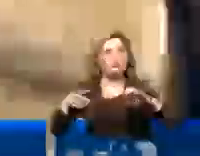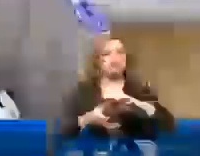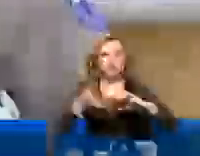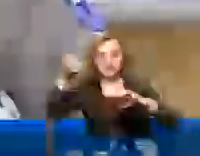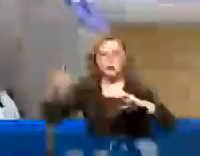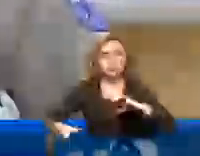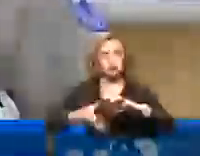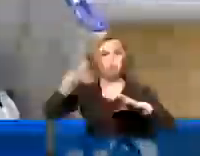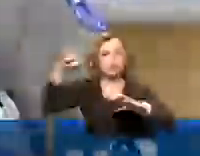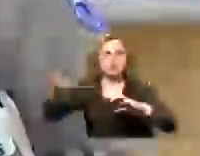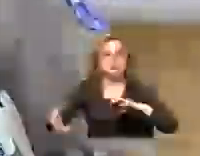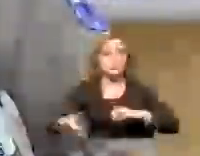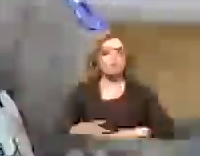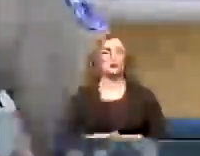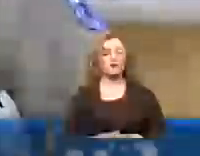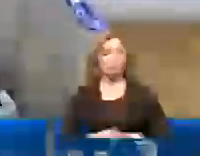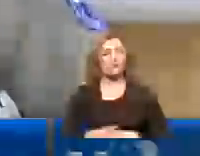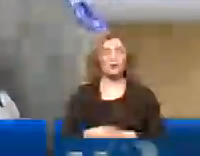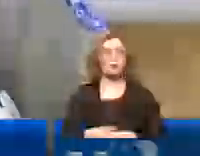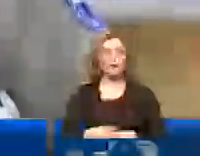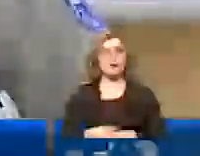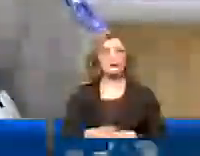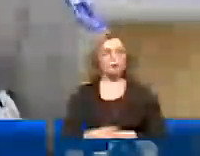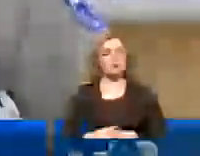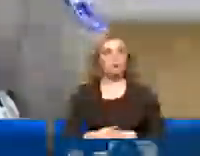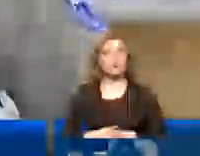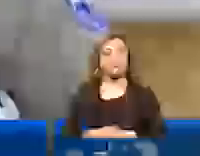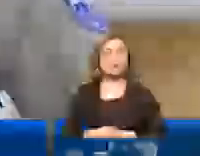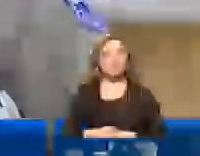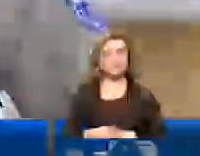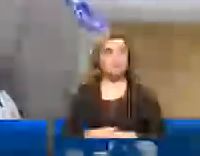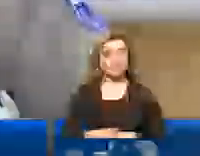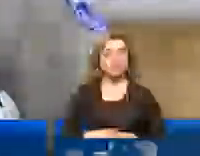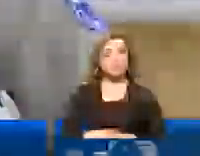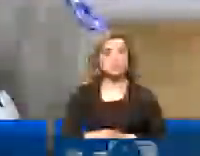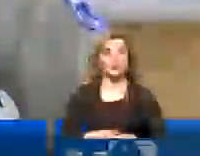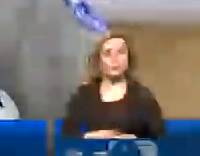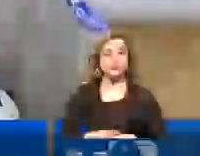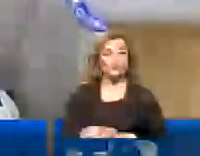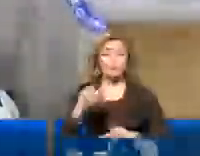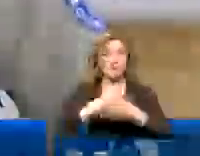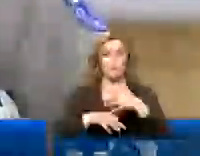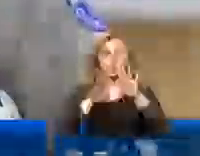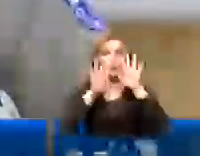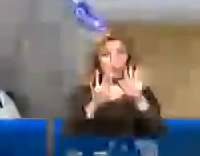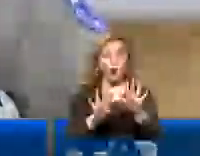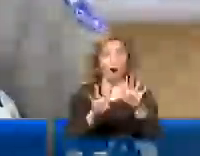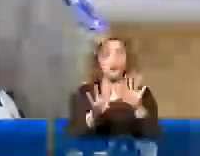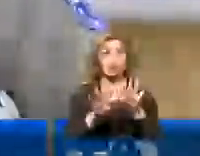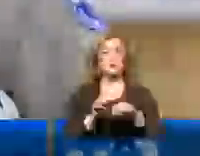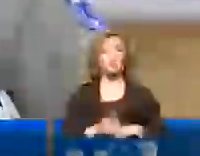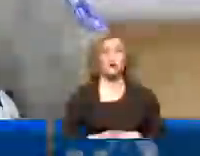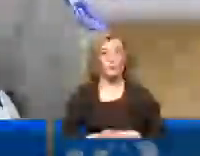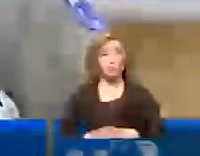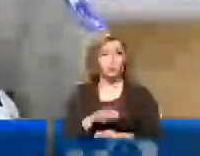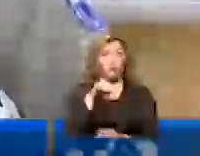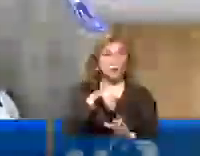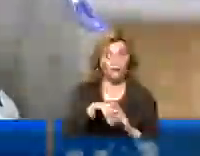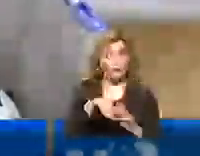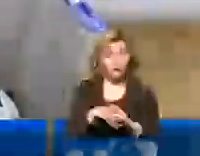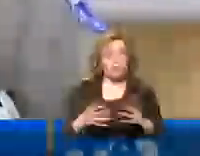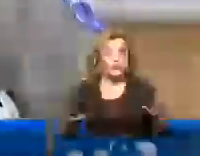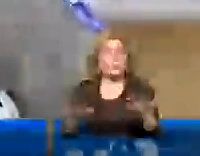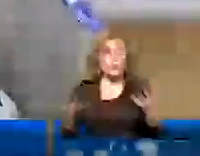alcaloide. Se determina que existía 9 canecas en cuyo interior